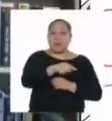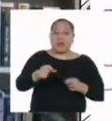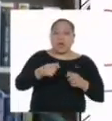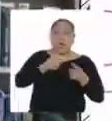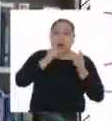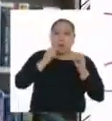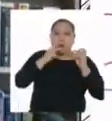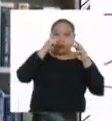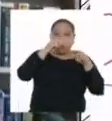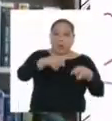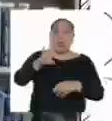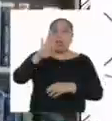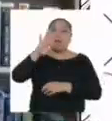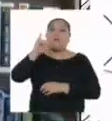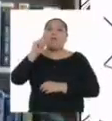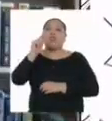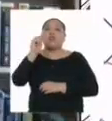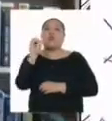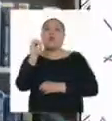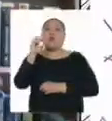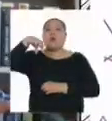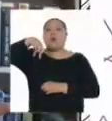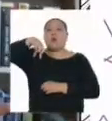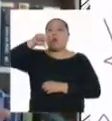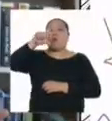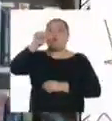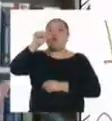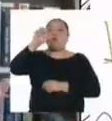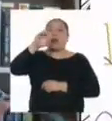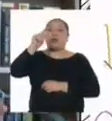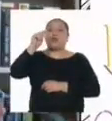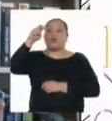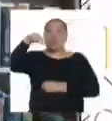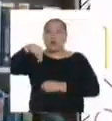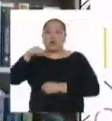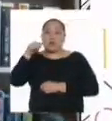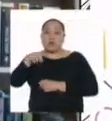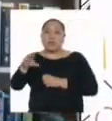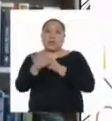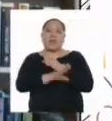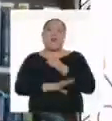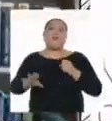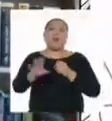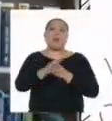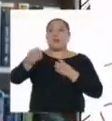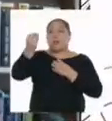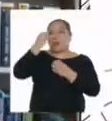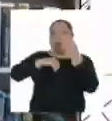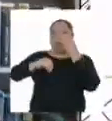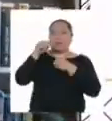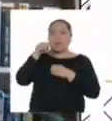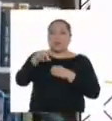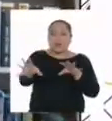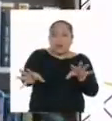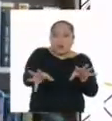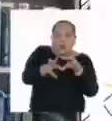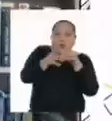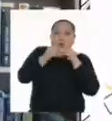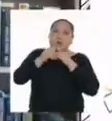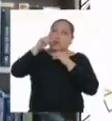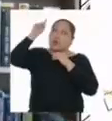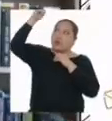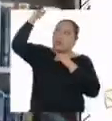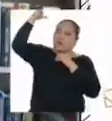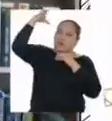el fitoplancton es la base de la red trófica, porque éstas van a producir sus alimentos a partir de